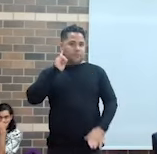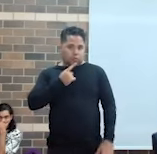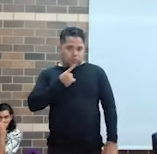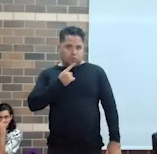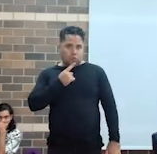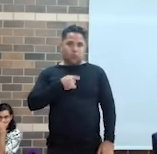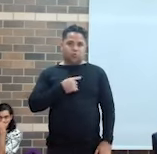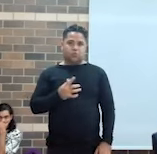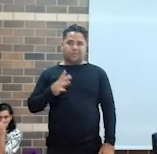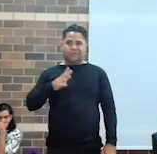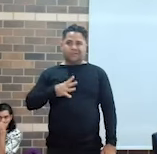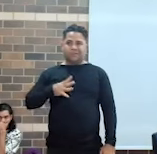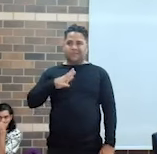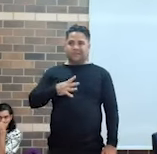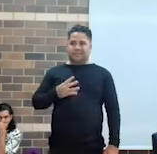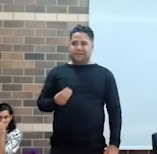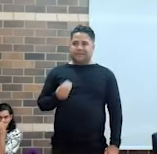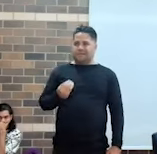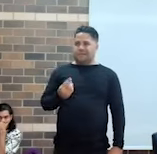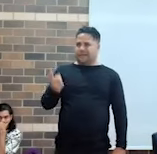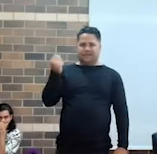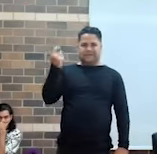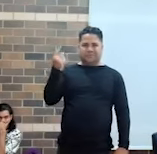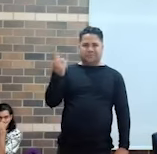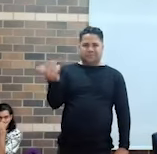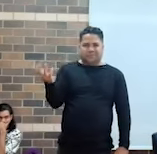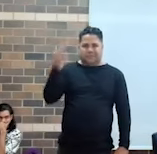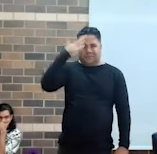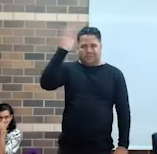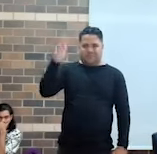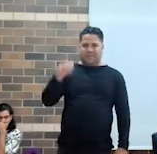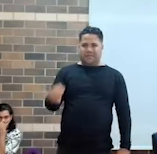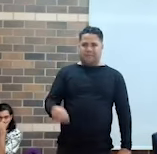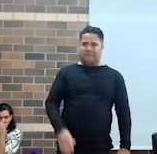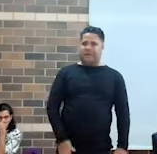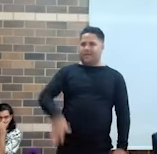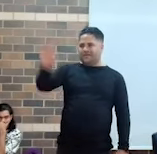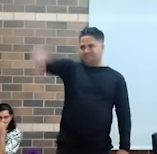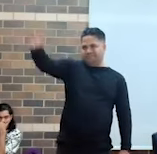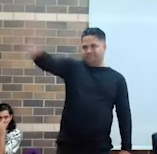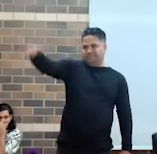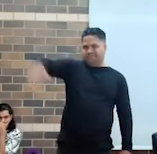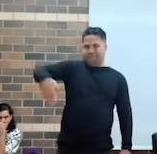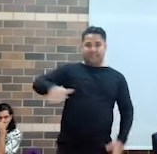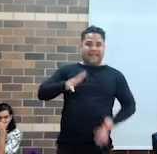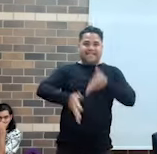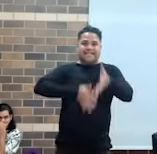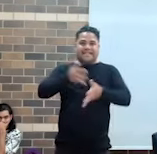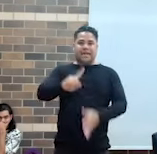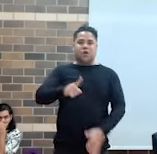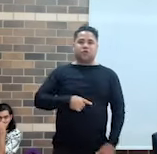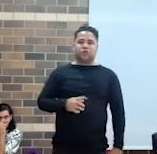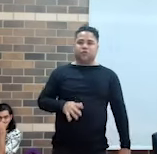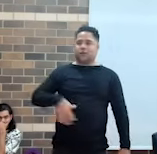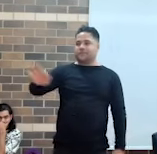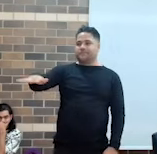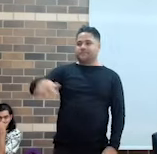no quieren incomodar o para qué se lo voy a decir si el otro no sabe, mejor le hago, o venga, ¿cierto?